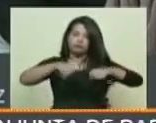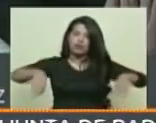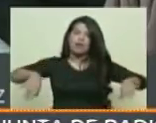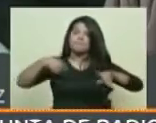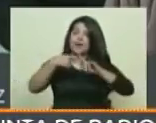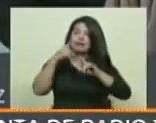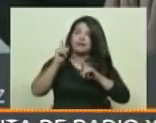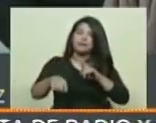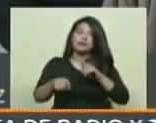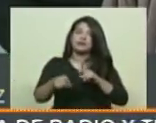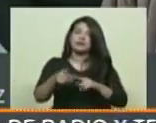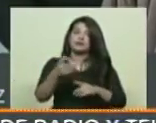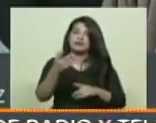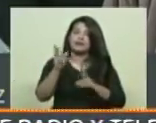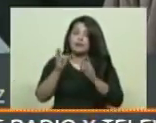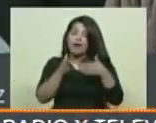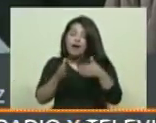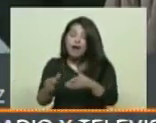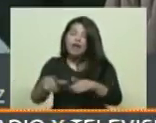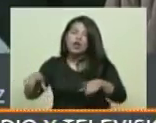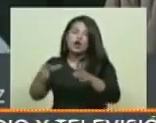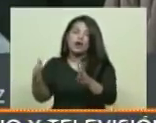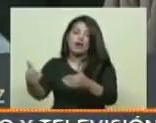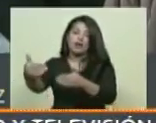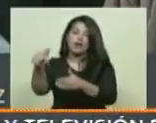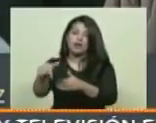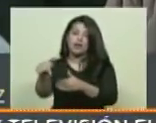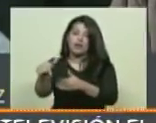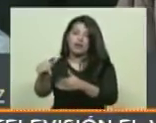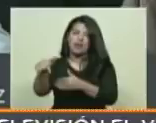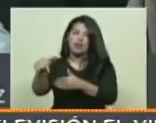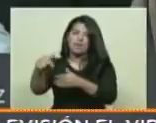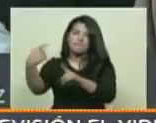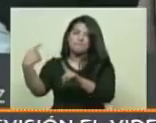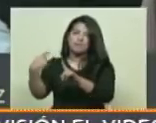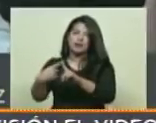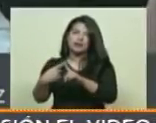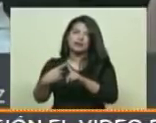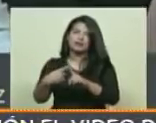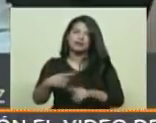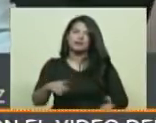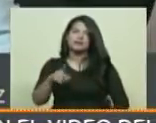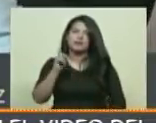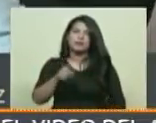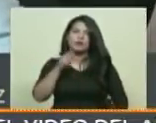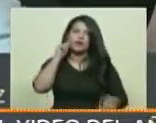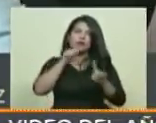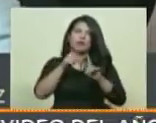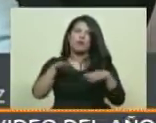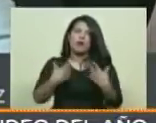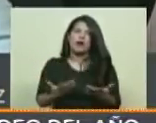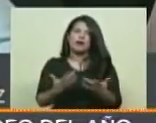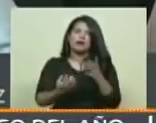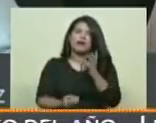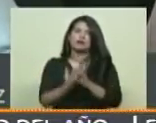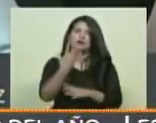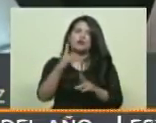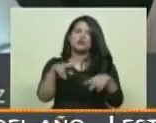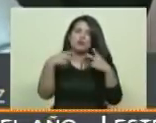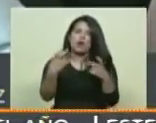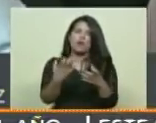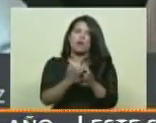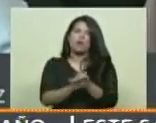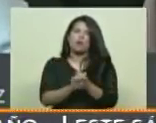nivel local. Y al mismo tiempo tiene dentro de su objetivo la creación de un nuevo